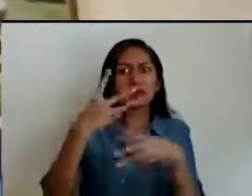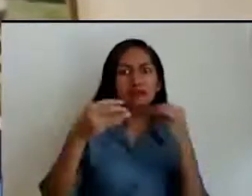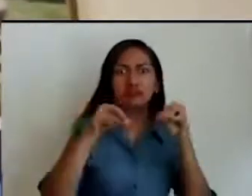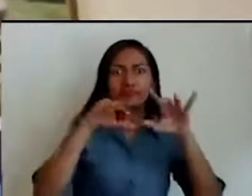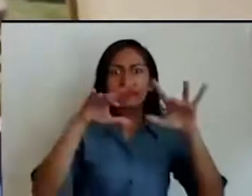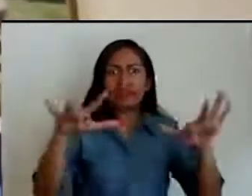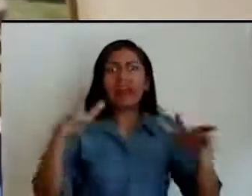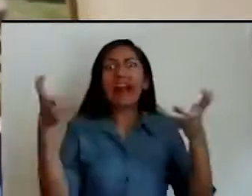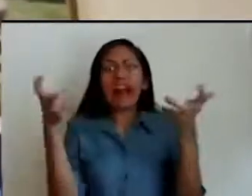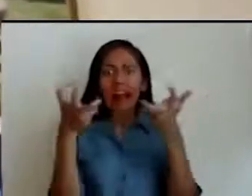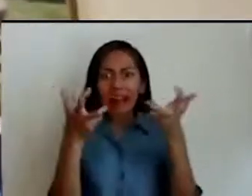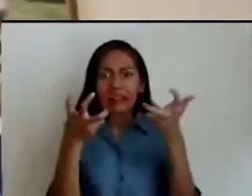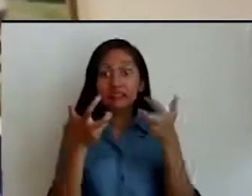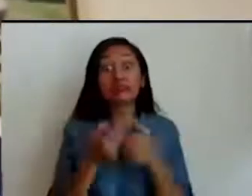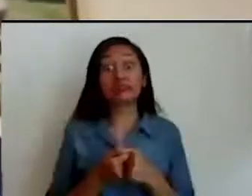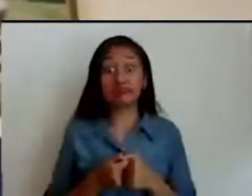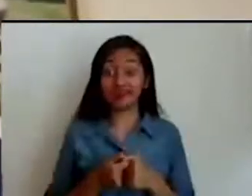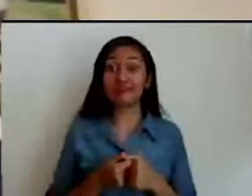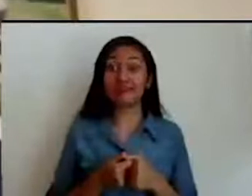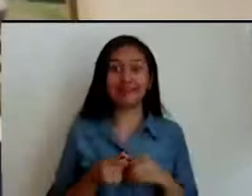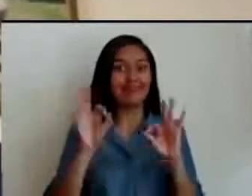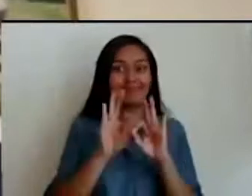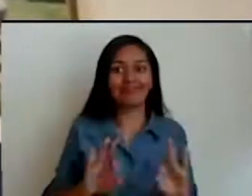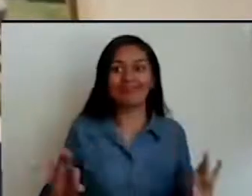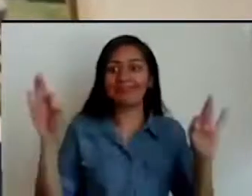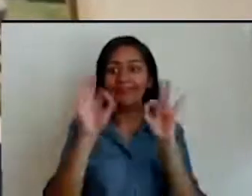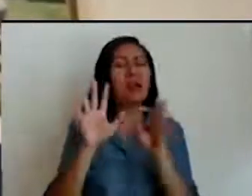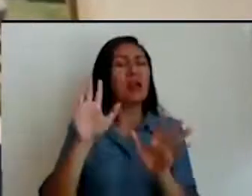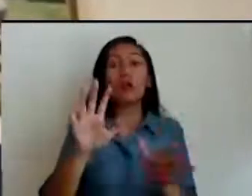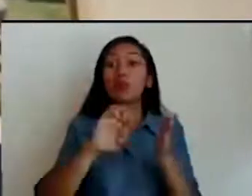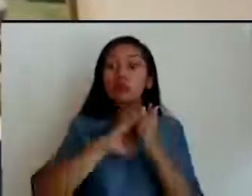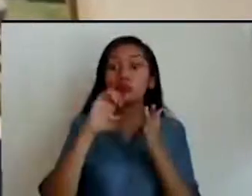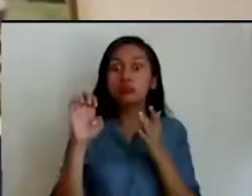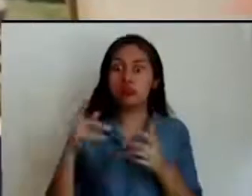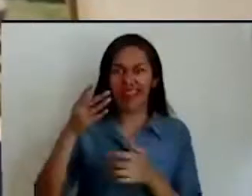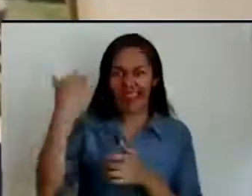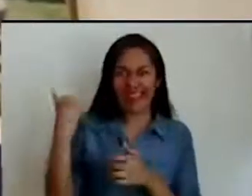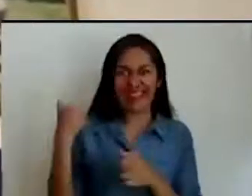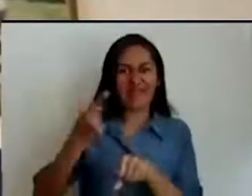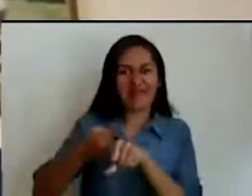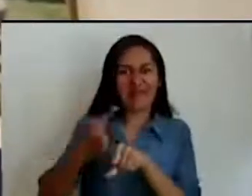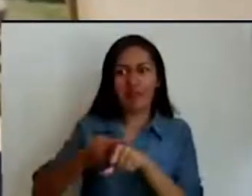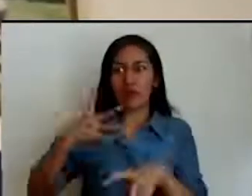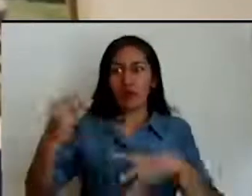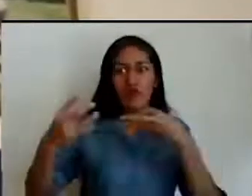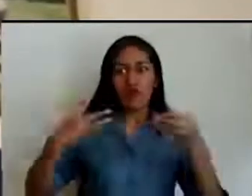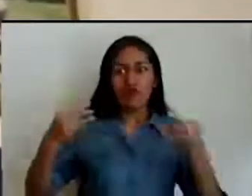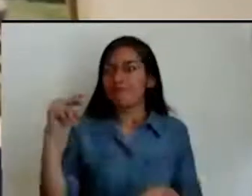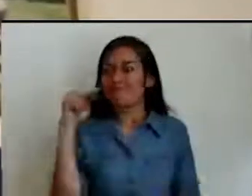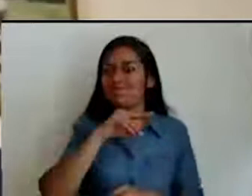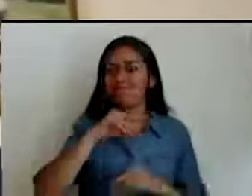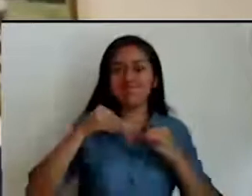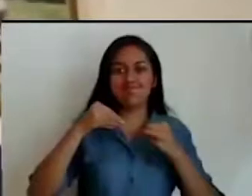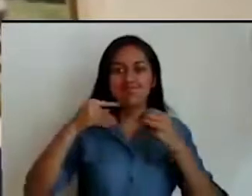significa también otro problema que se suma, que es la velocidad de transmisión a través de los viajes mucho